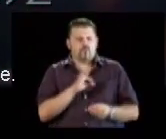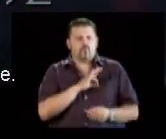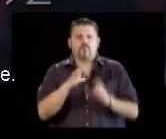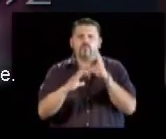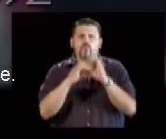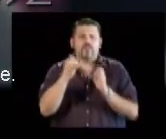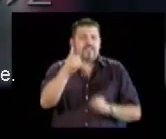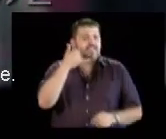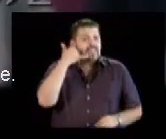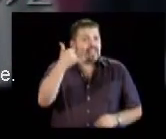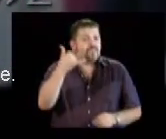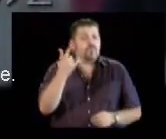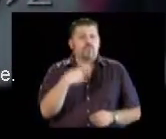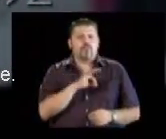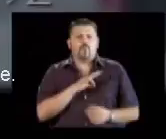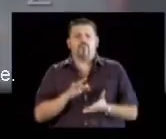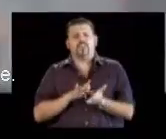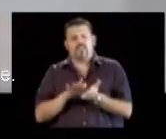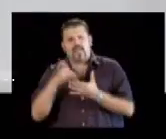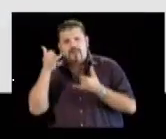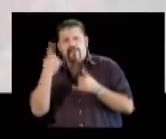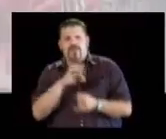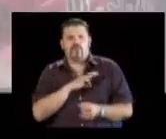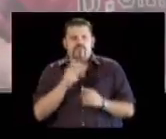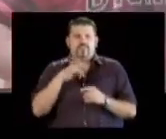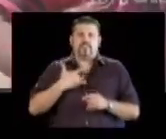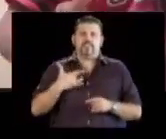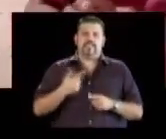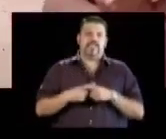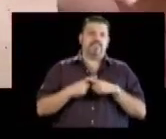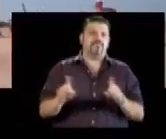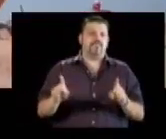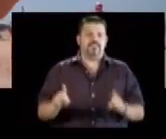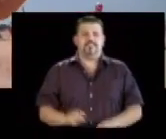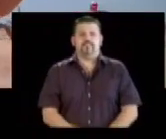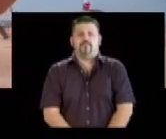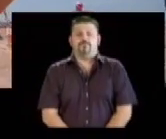los teléfonos en pantalla y haz la diferencia.